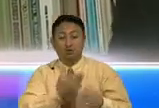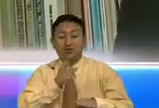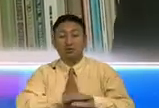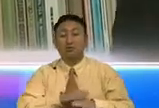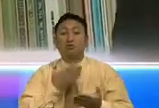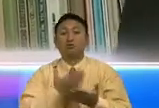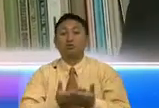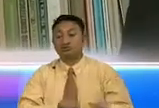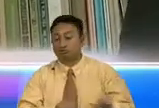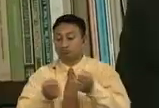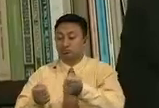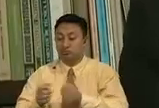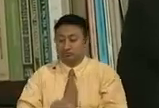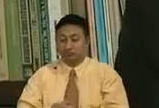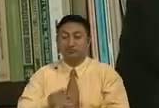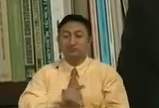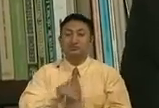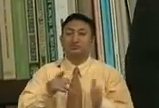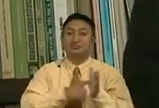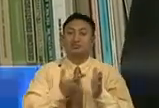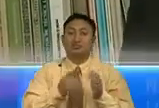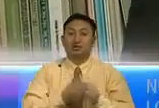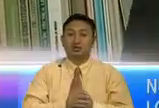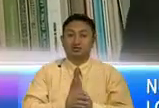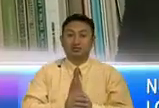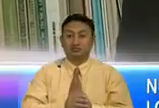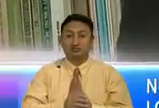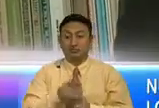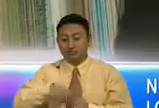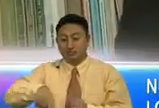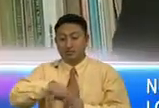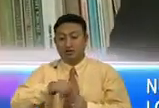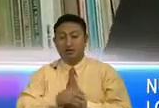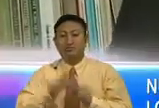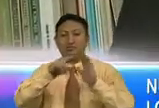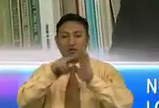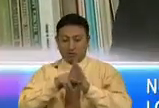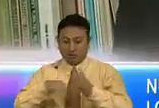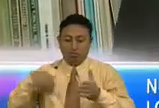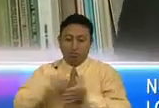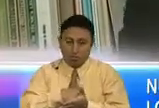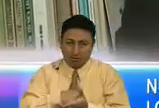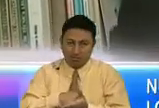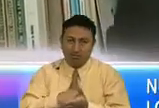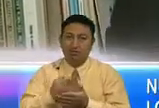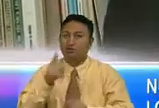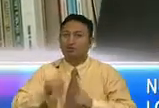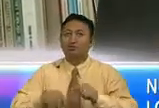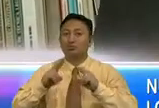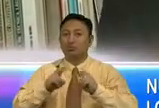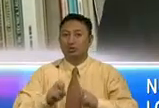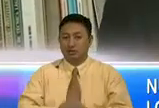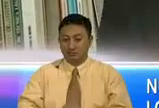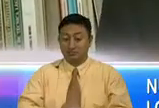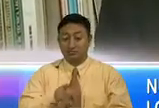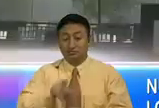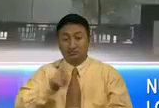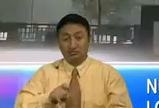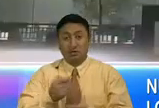penal por parte de Contraloría. Es decir, ahí hay una restricción normativa. Entonces, se necesita. Ese es un nuevo reto que también tiene el